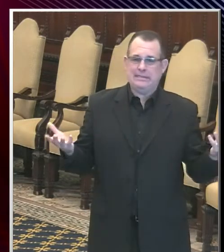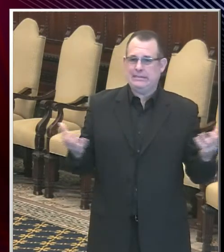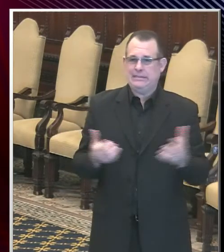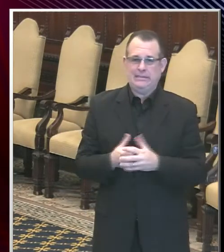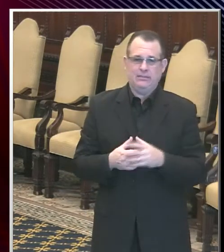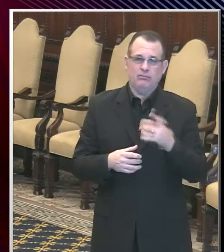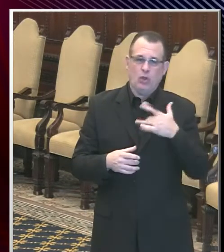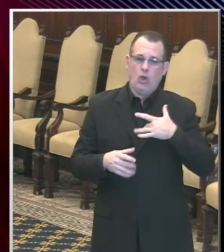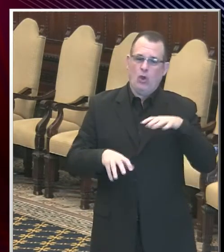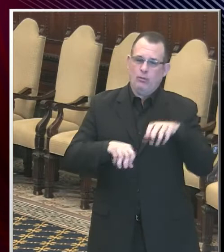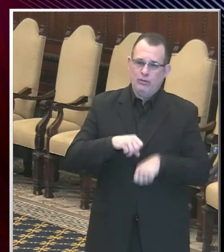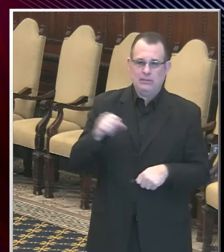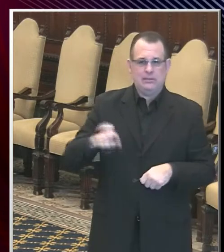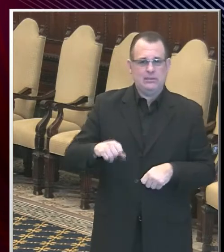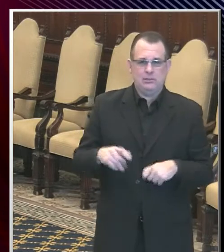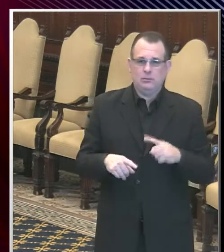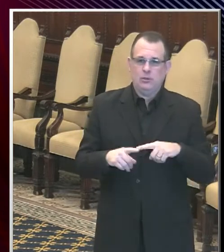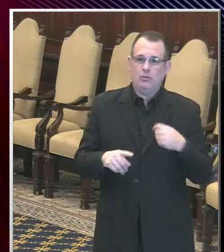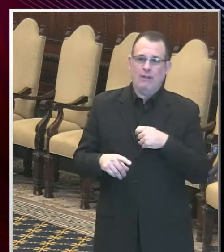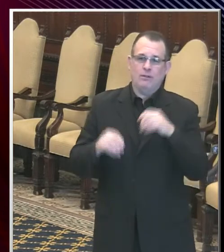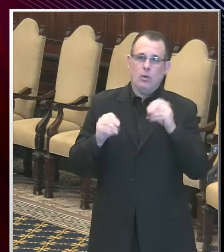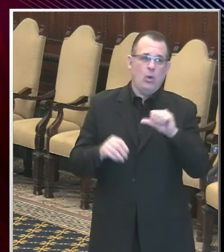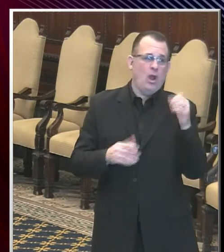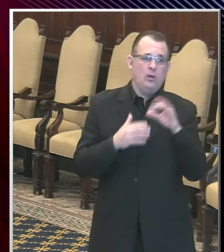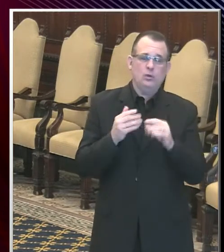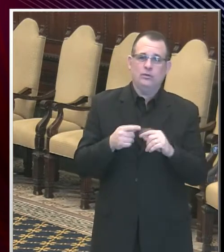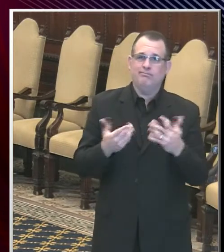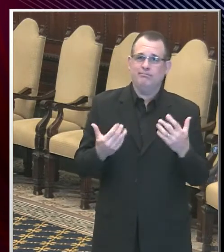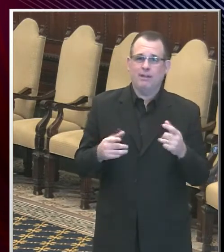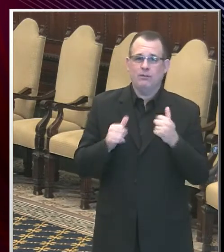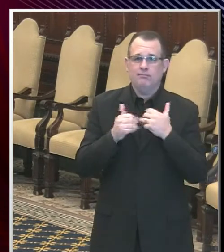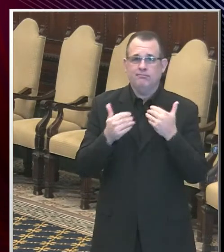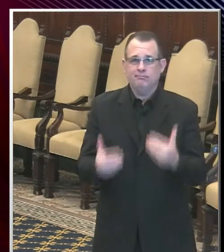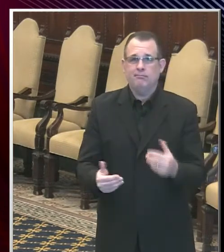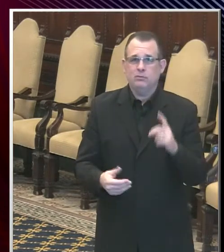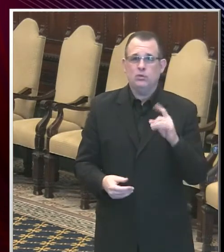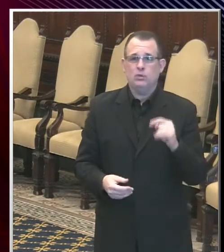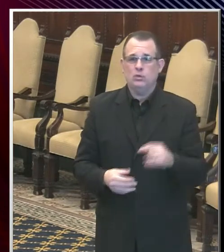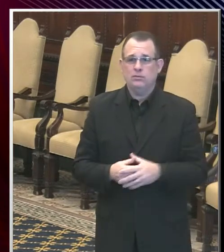heartbreaking to do it, but we have no other choice. Lo